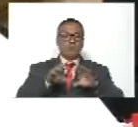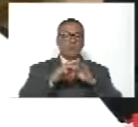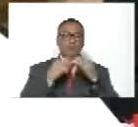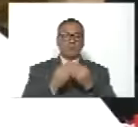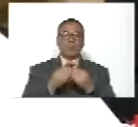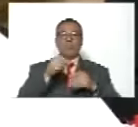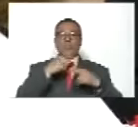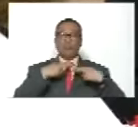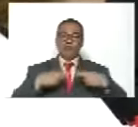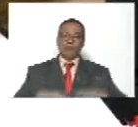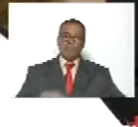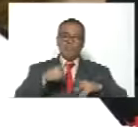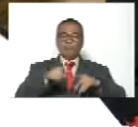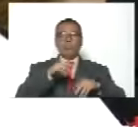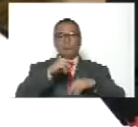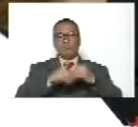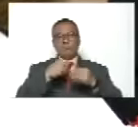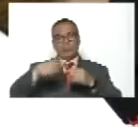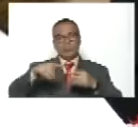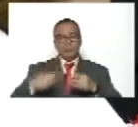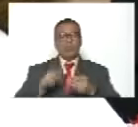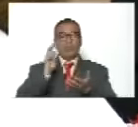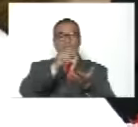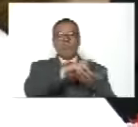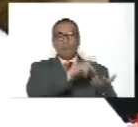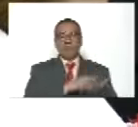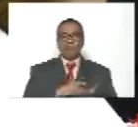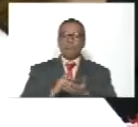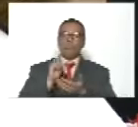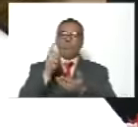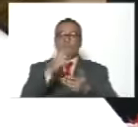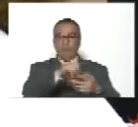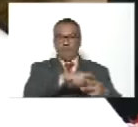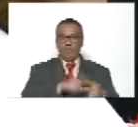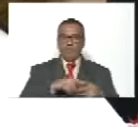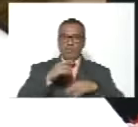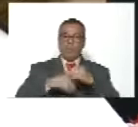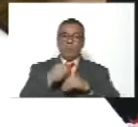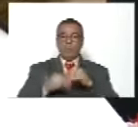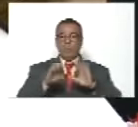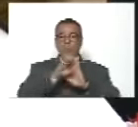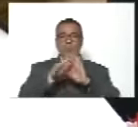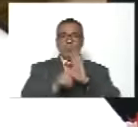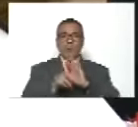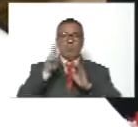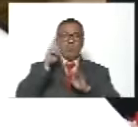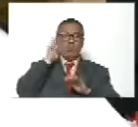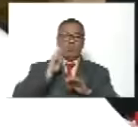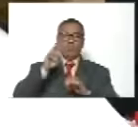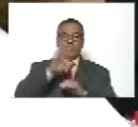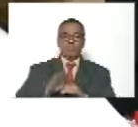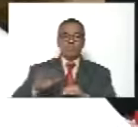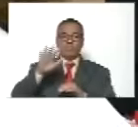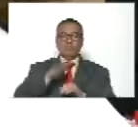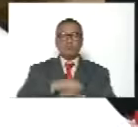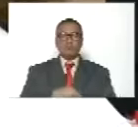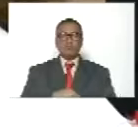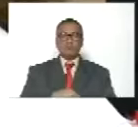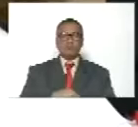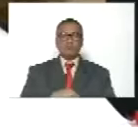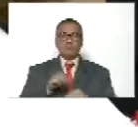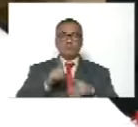derecho humano y expresión del modelo de democracia participativa y protagónica establecido en la Constitución de la República Bolivariana de